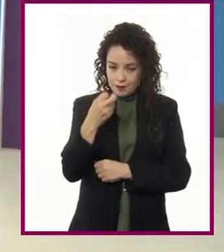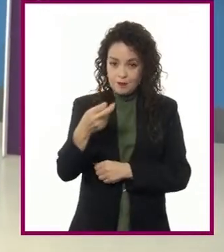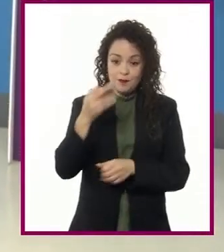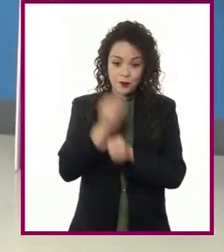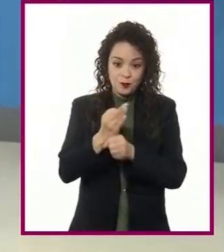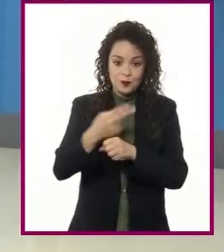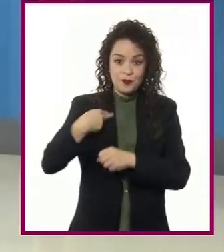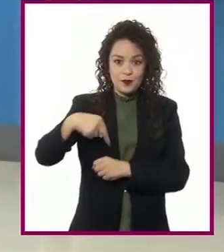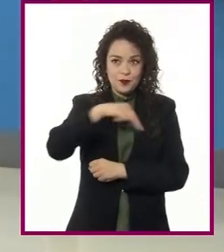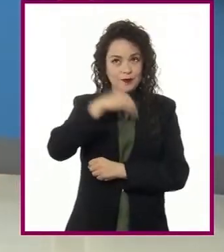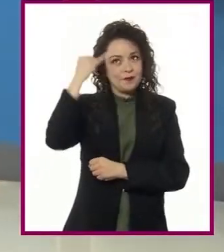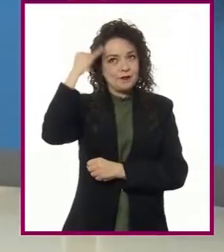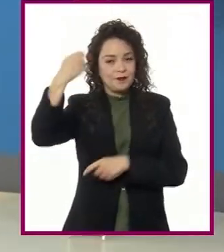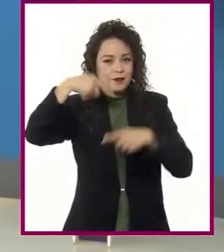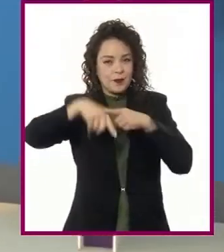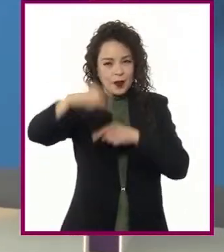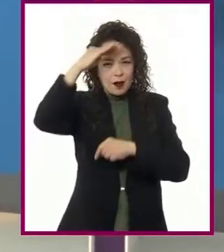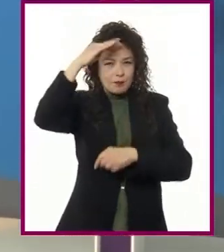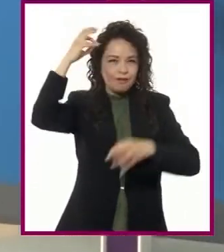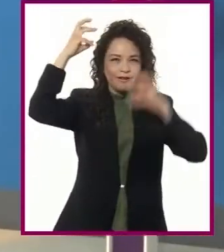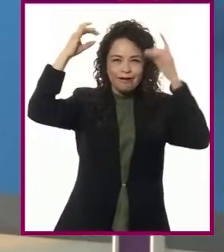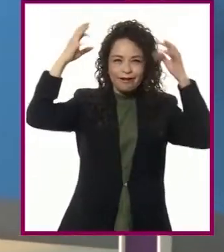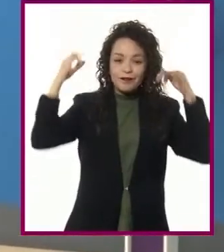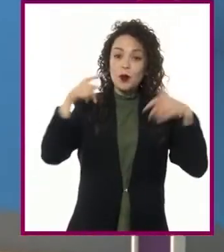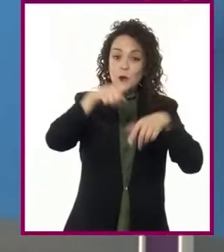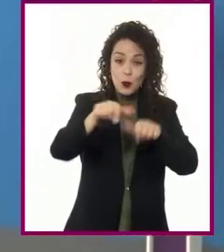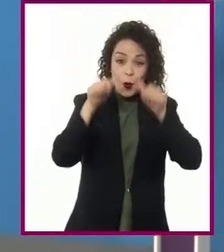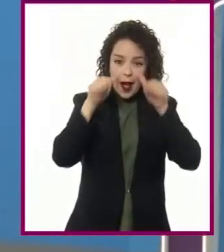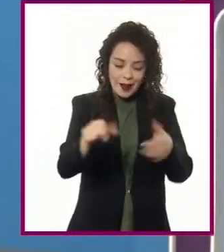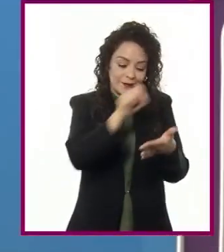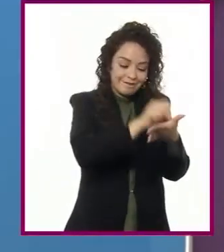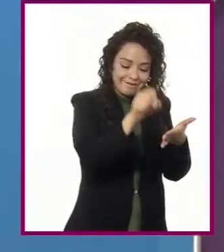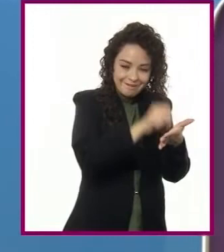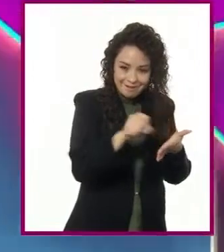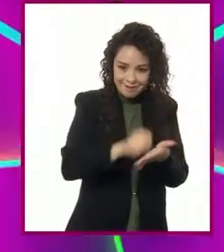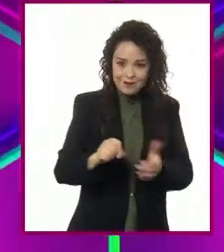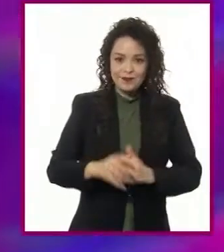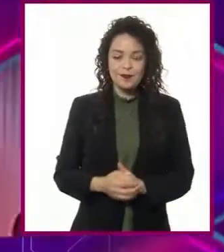reflexionar. Pongan mucha atención y tomen sus notas.